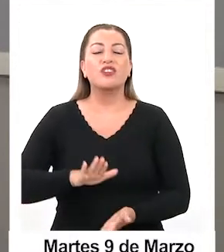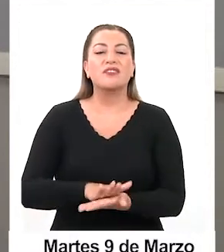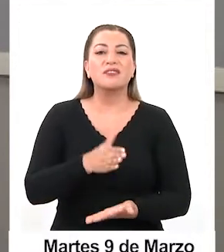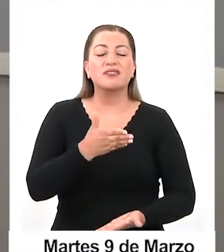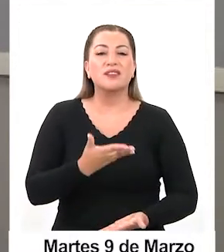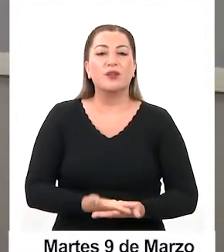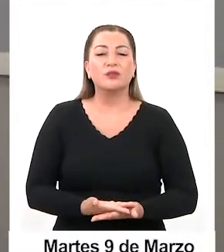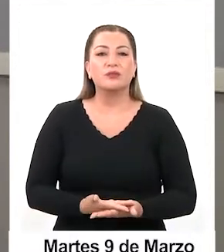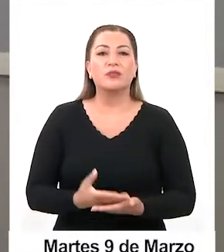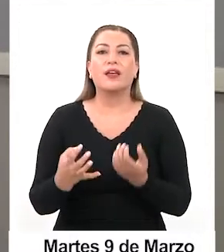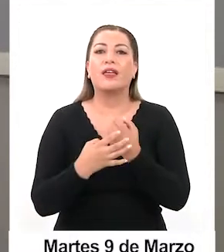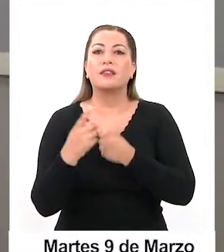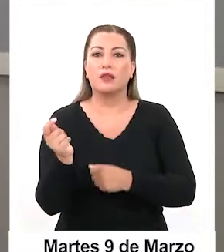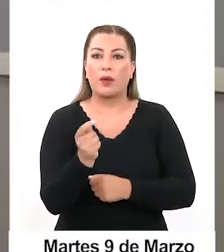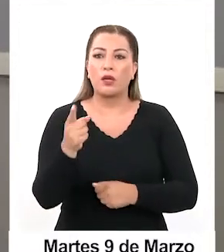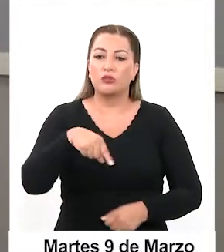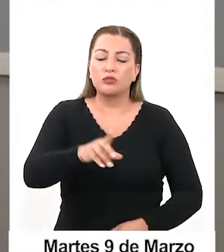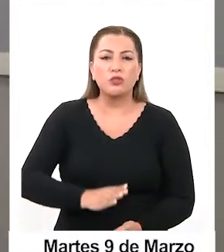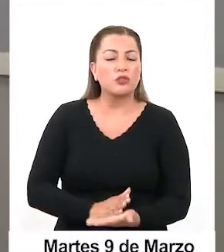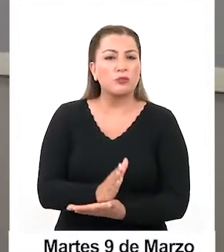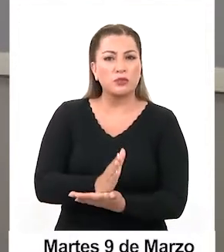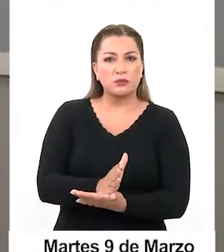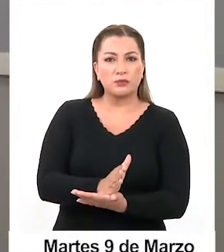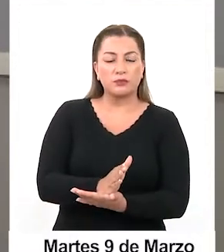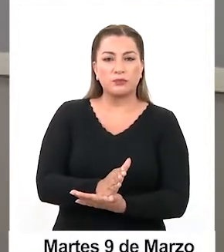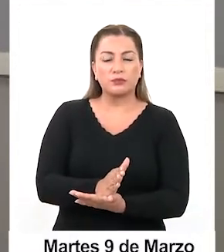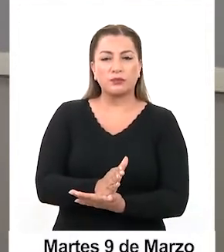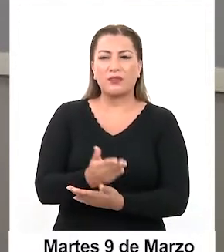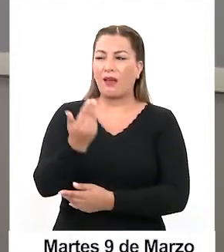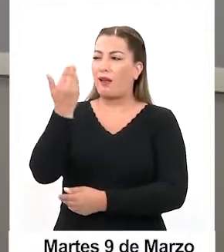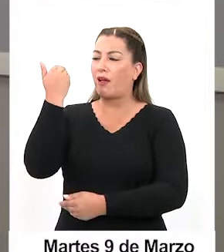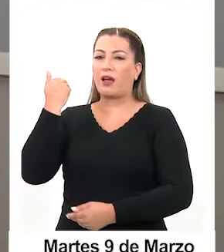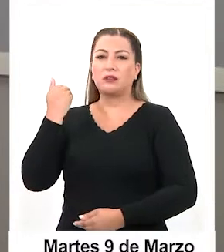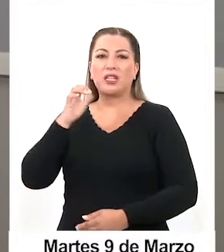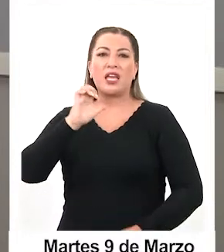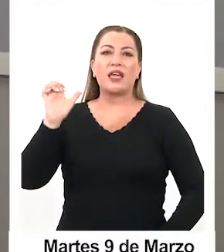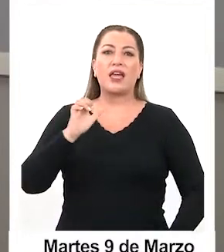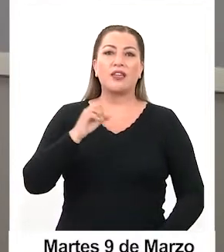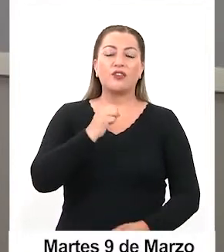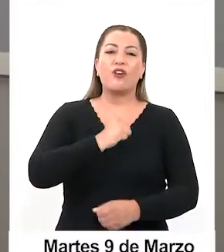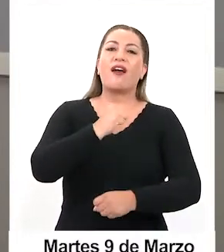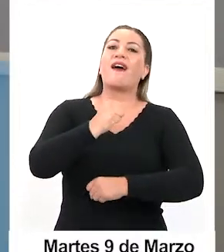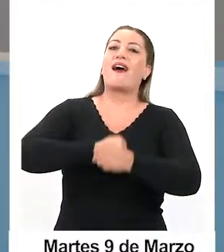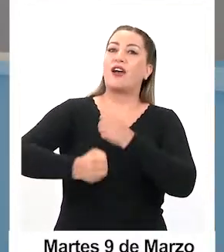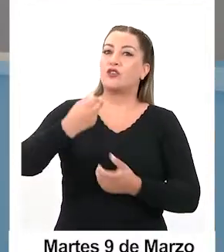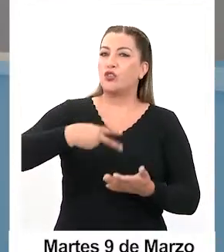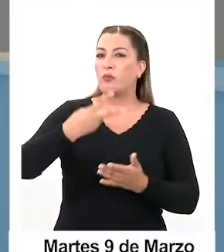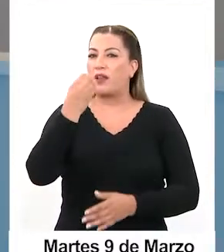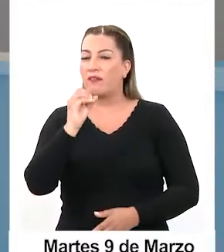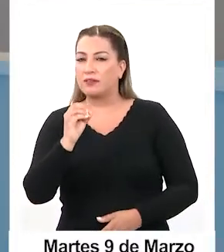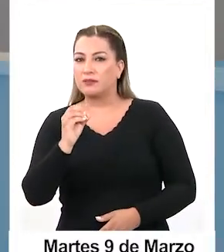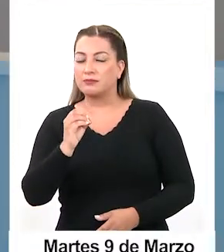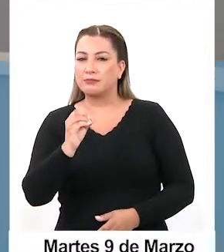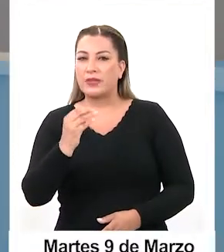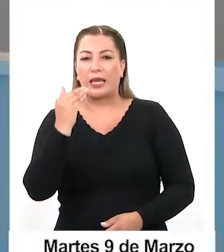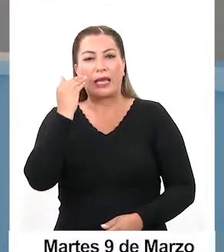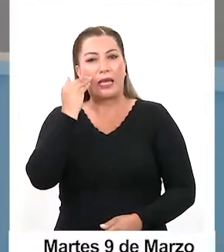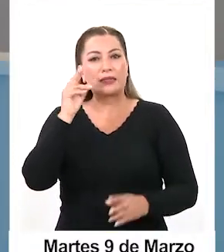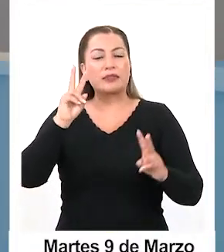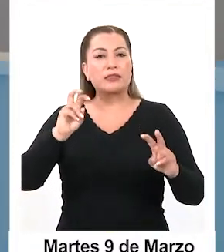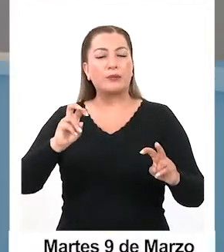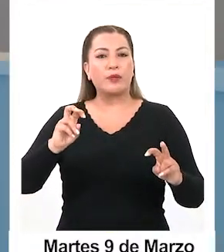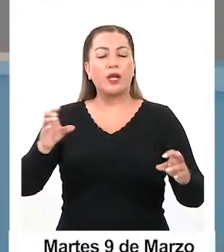región. Iniciamos desde inicios, enero del 2020, ya aproximaciones con el